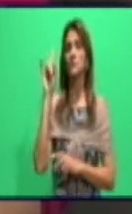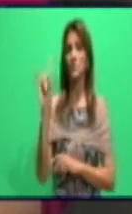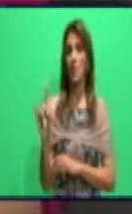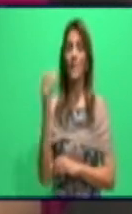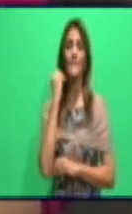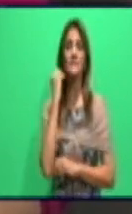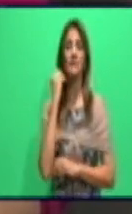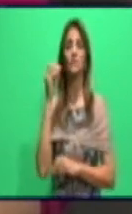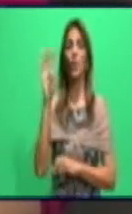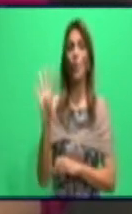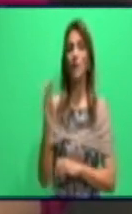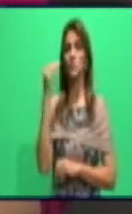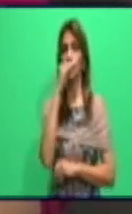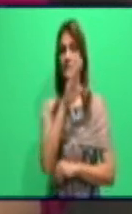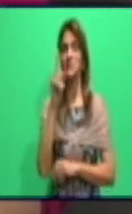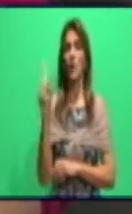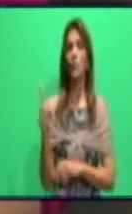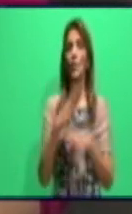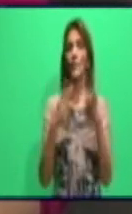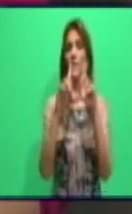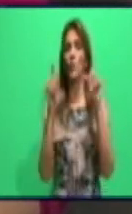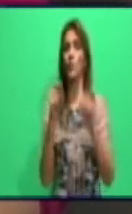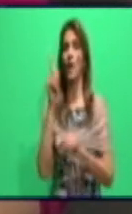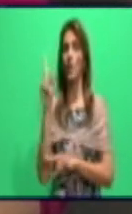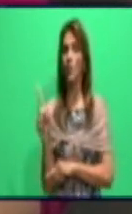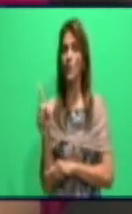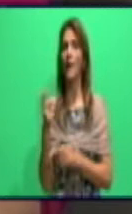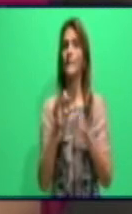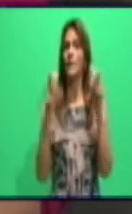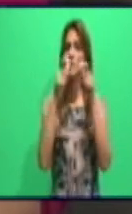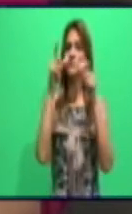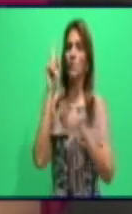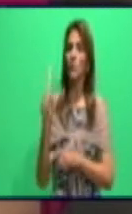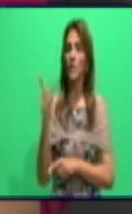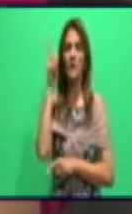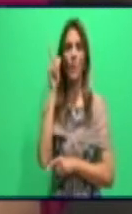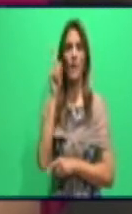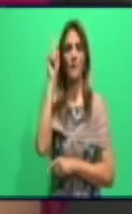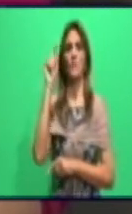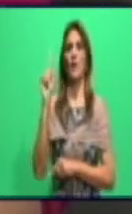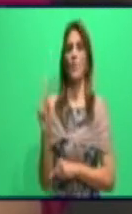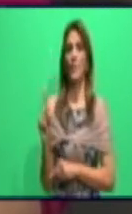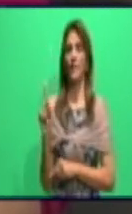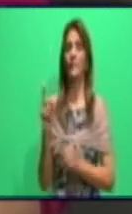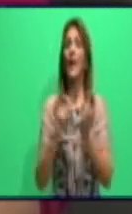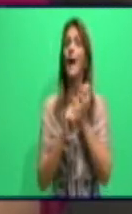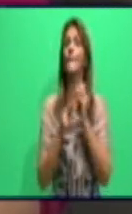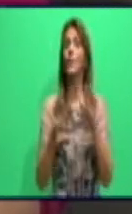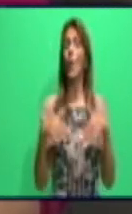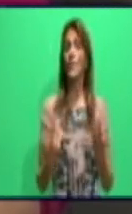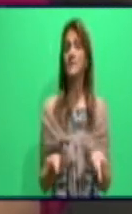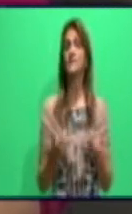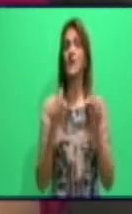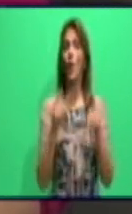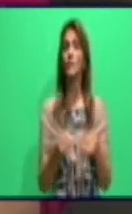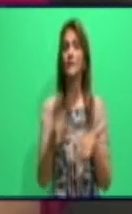Manzanillo 4, Guisa 1, Medialuna 1, Bartolomé Mazó 1 y Boyarriba 1. Hoy la provincia tiene